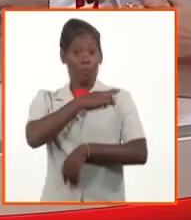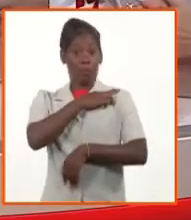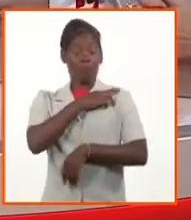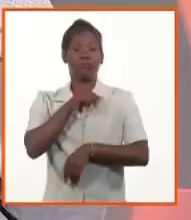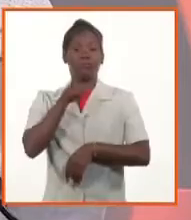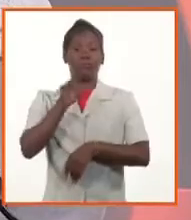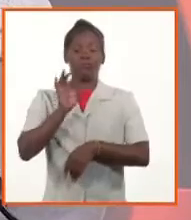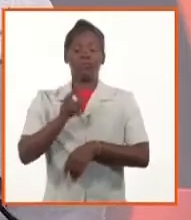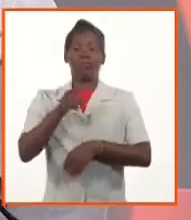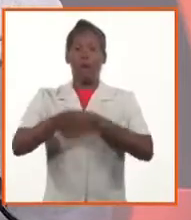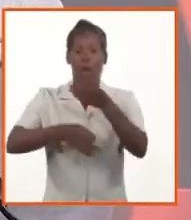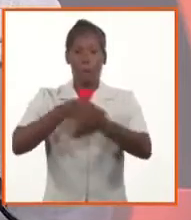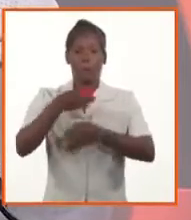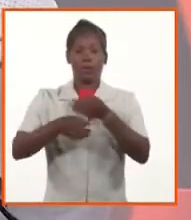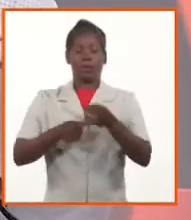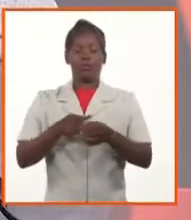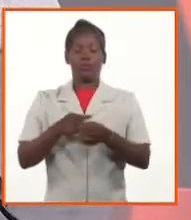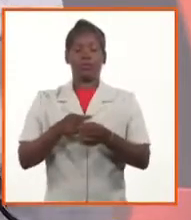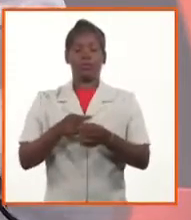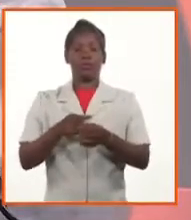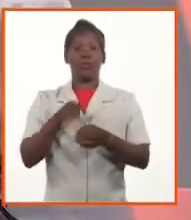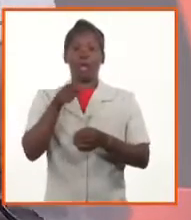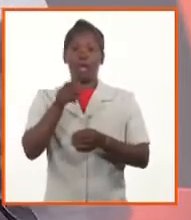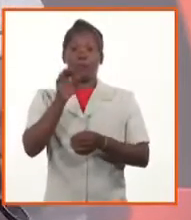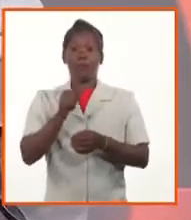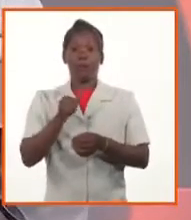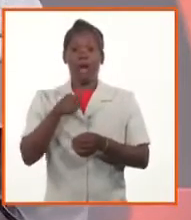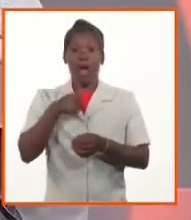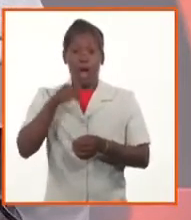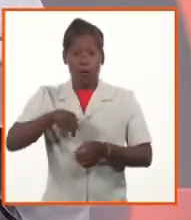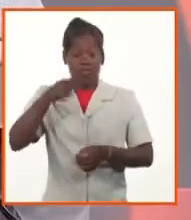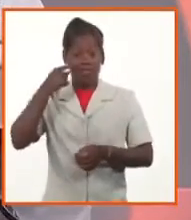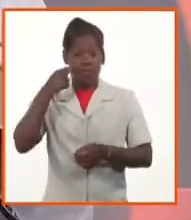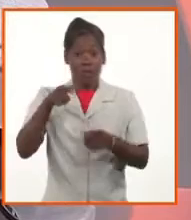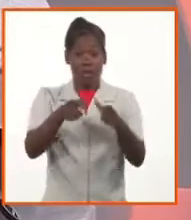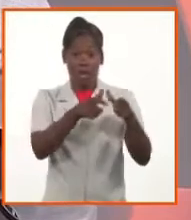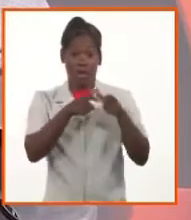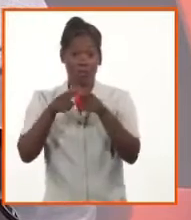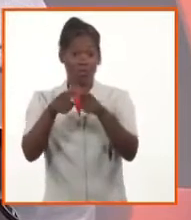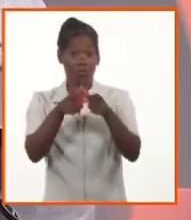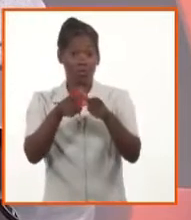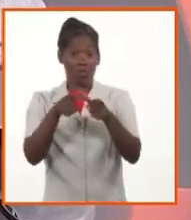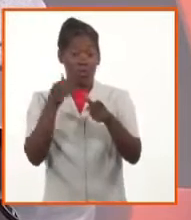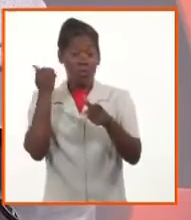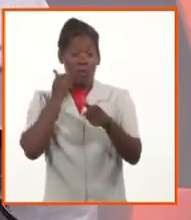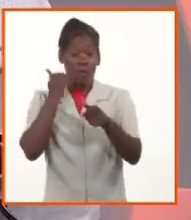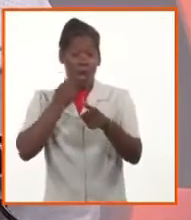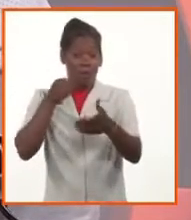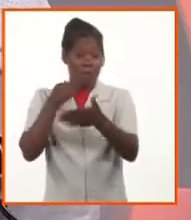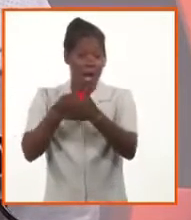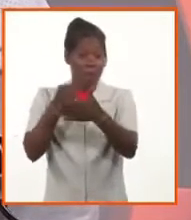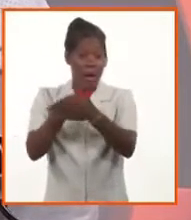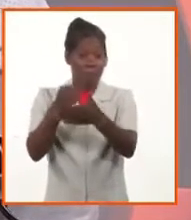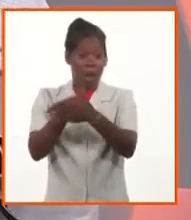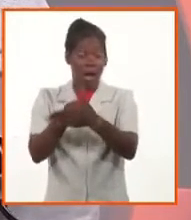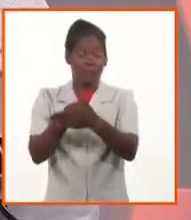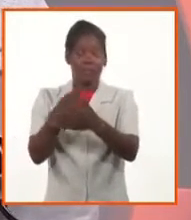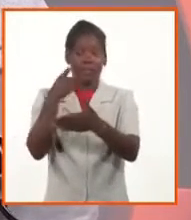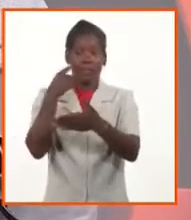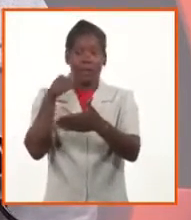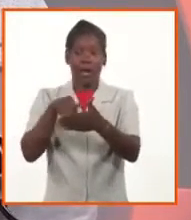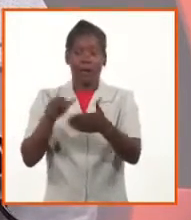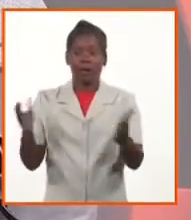paréntesis y decir que si la asociación está hoy tan legitimada es por el enorme vínculo que tiene con el sistema de instituciones de la